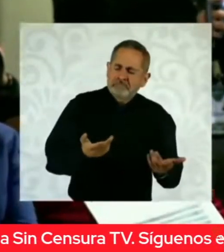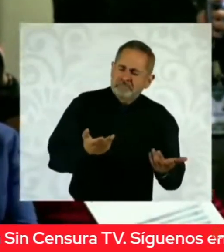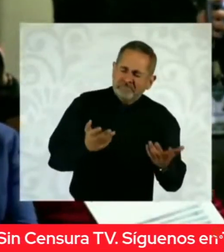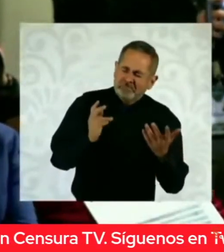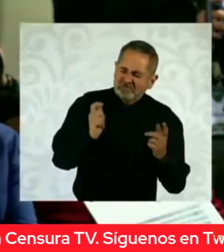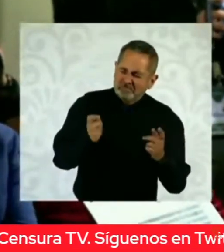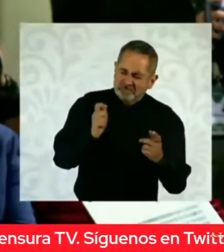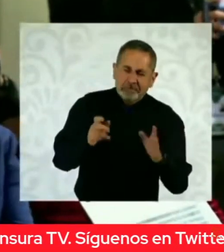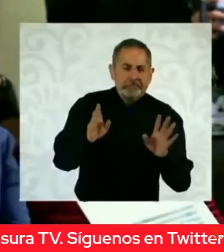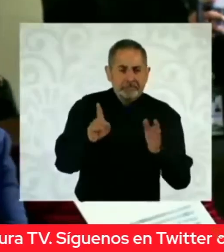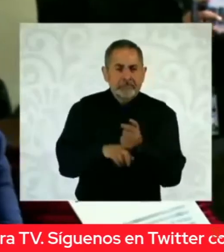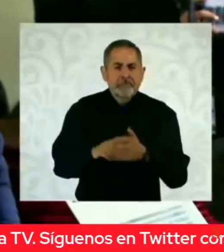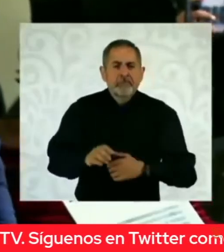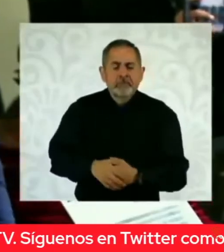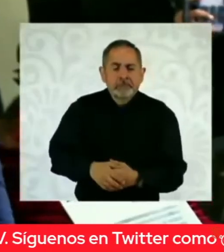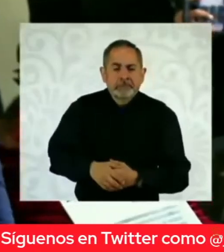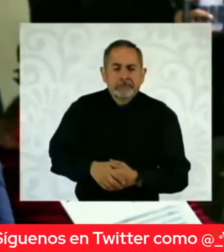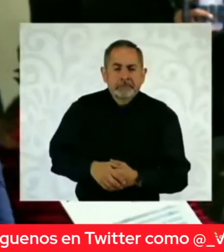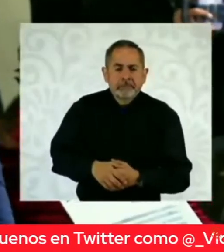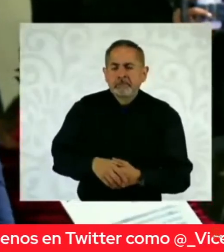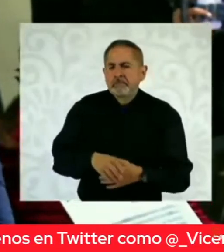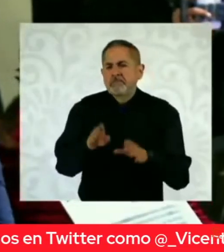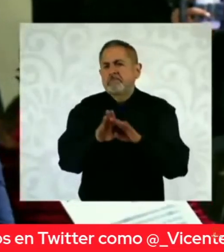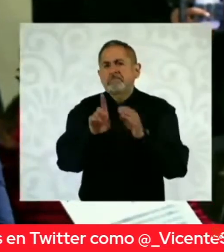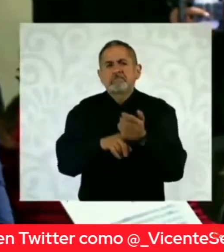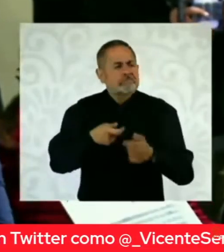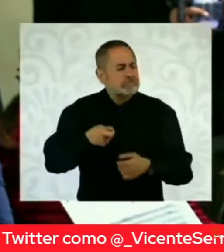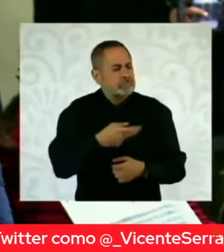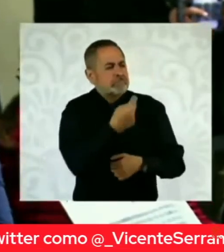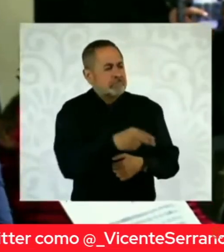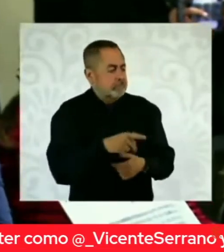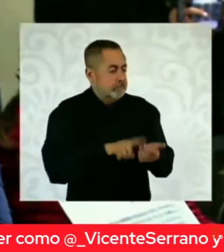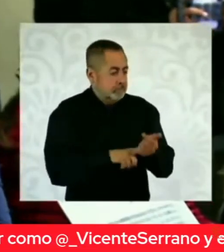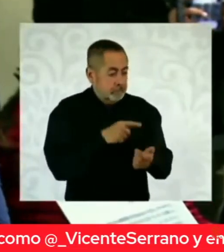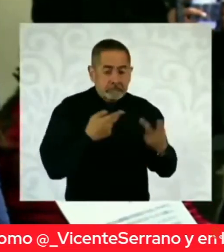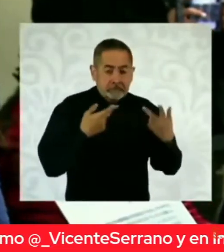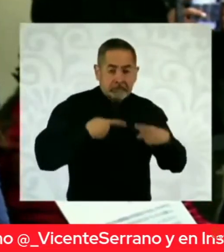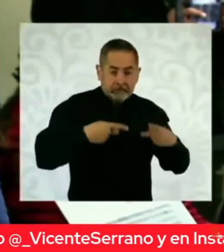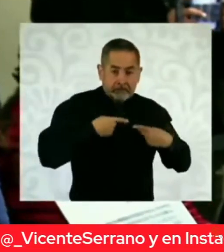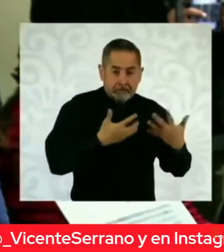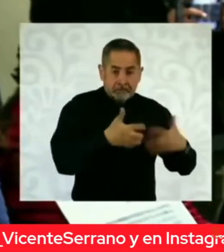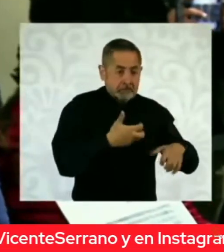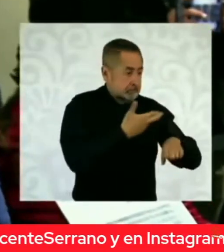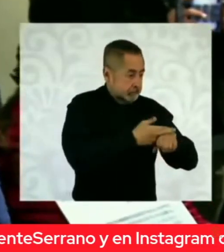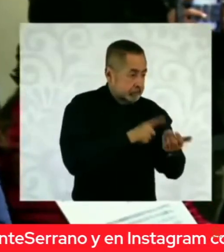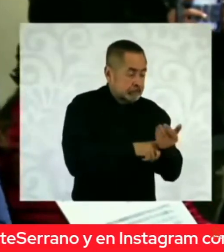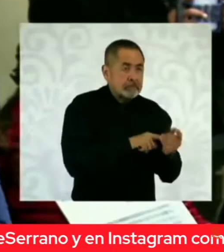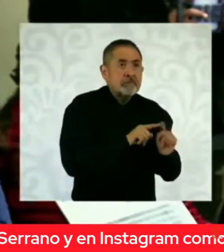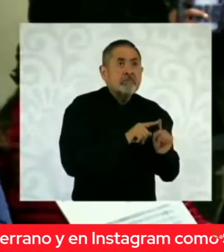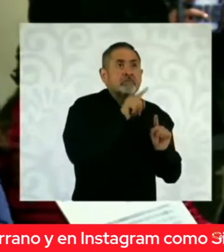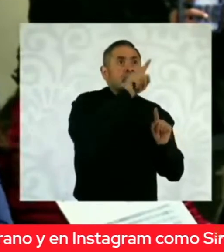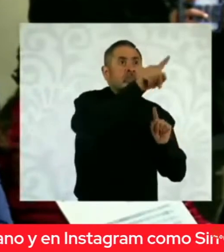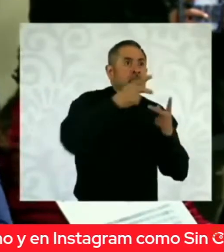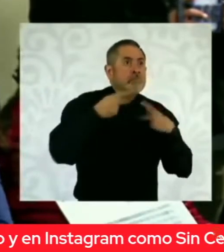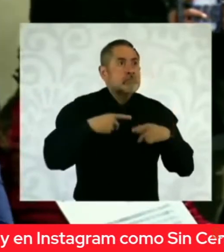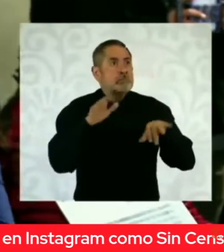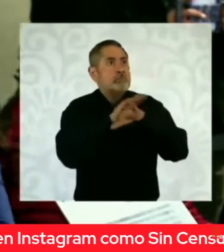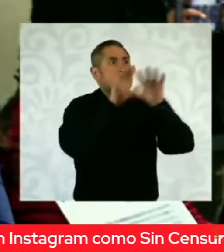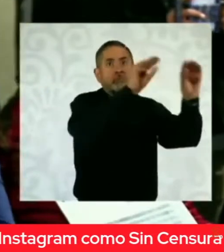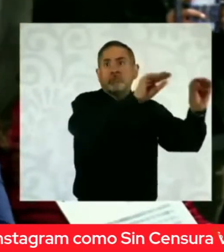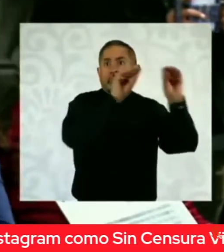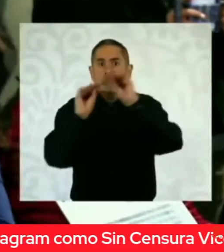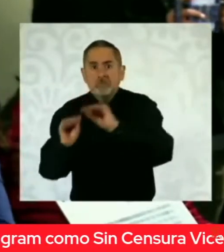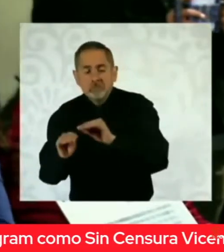llama a empresarios que hacen negocio con los paisanos y paisanas que están con el Jesús en la boca y que se conviertan